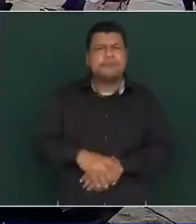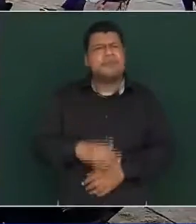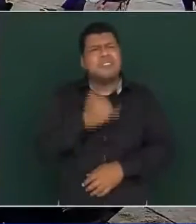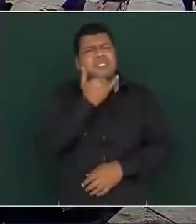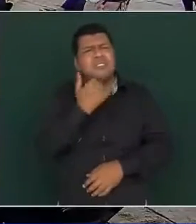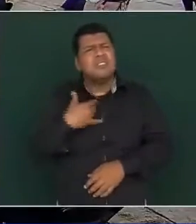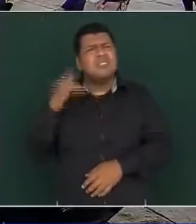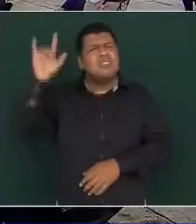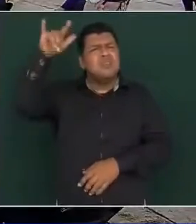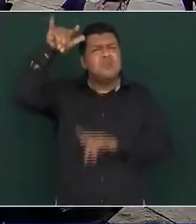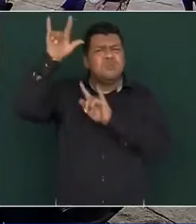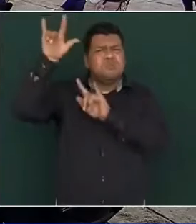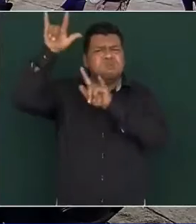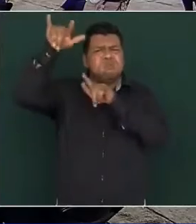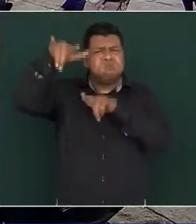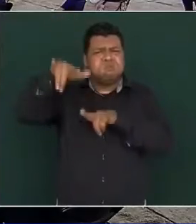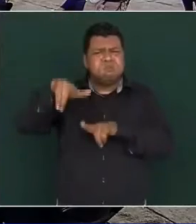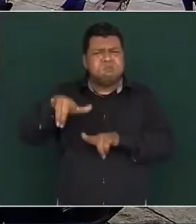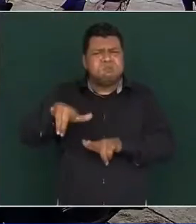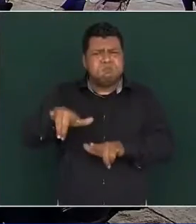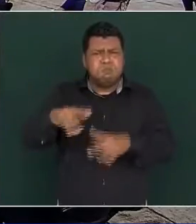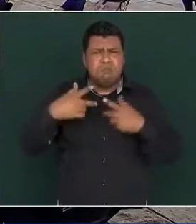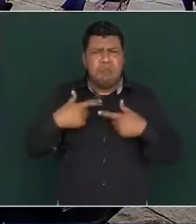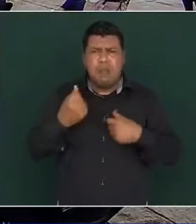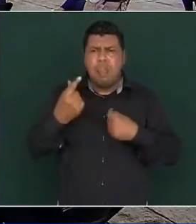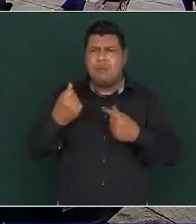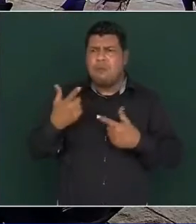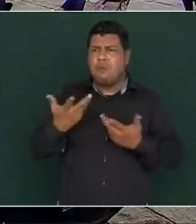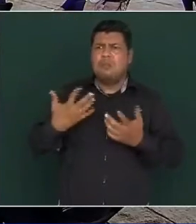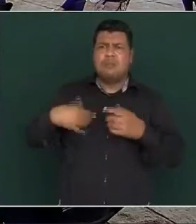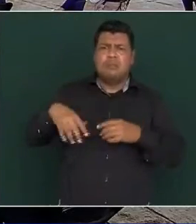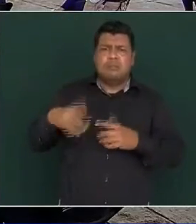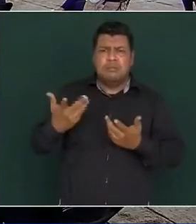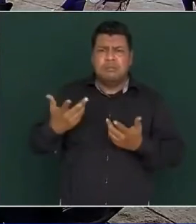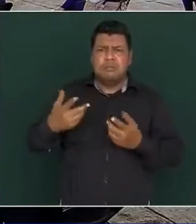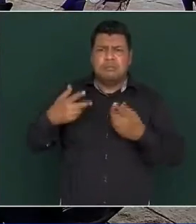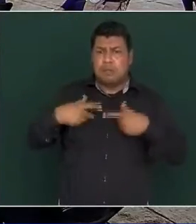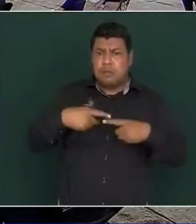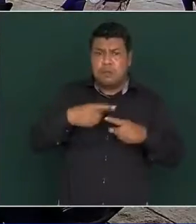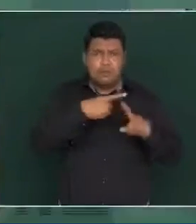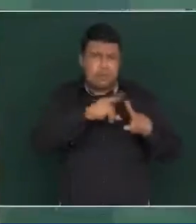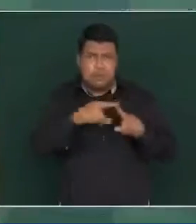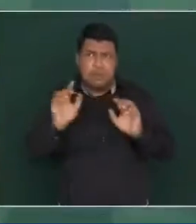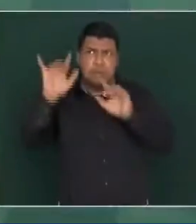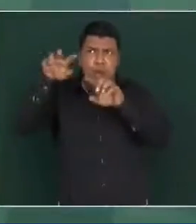van a aterrizar o a despegar participarán funcionarios o serán civiles? No,